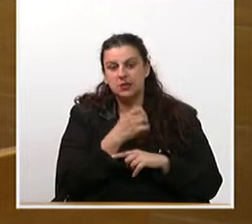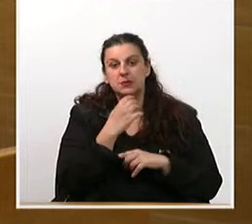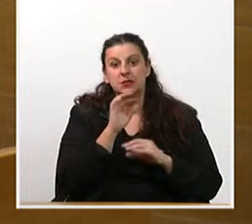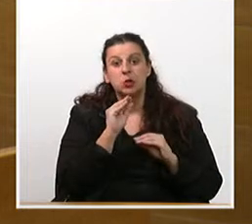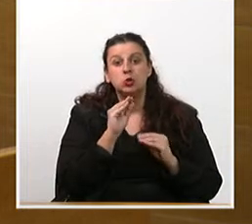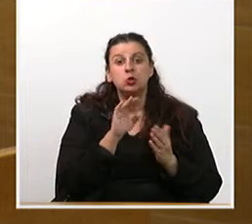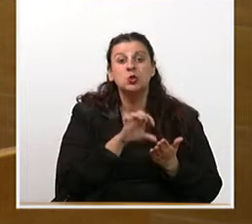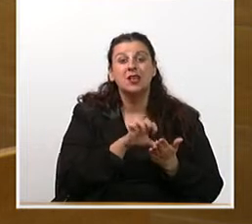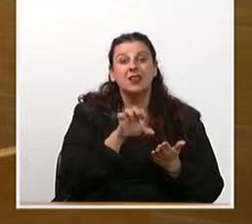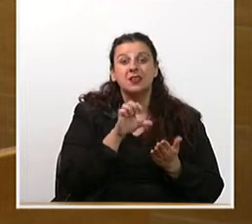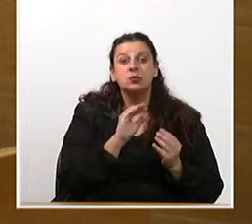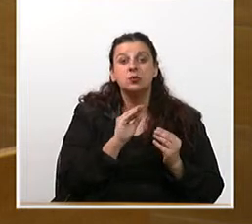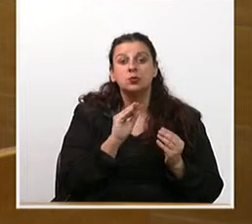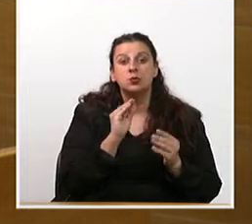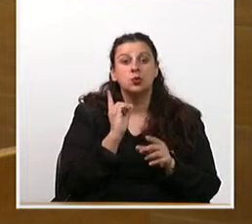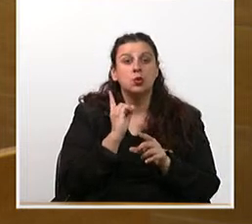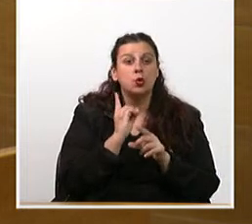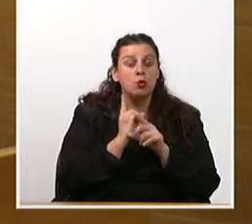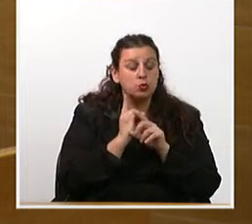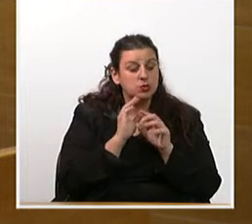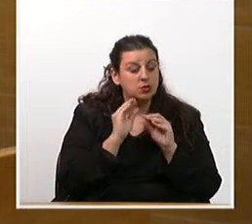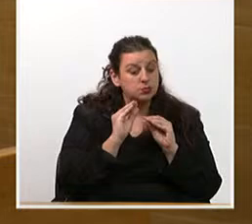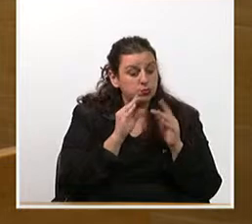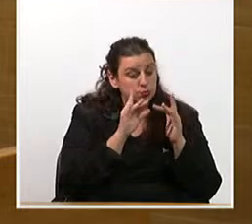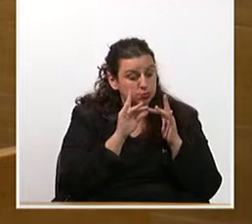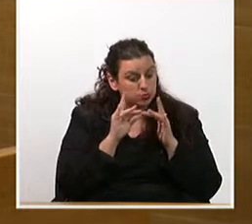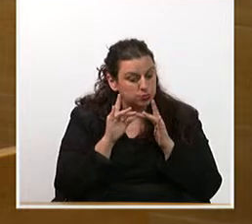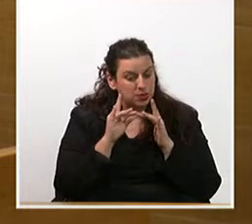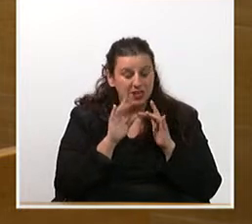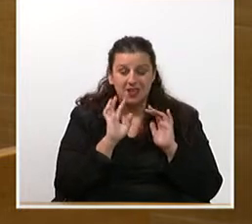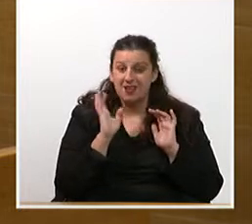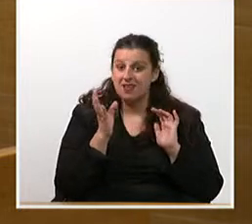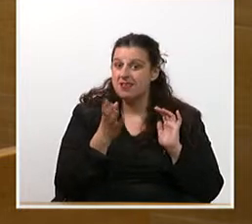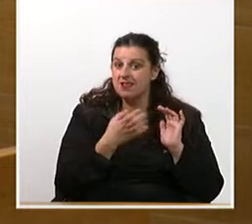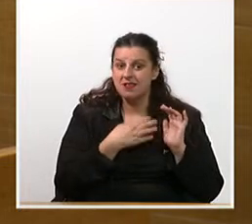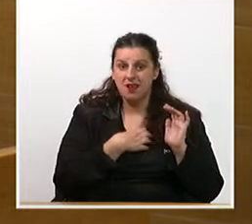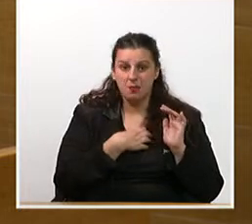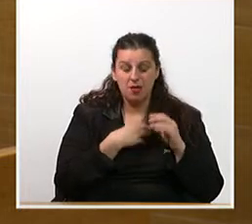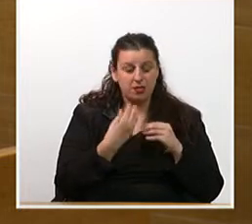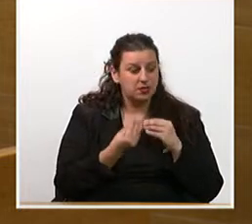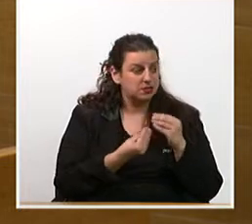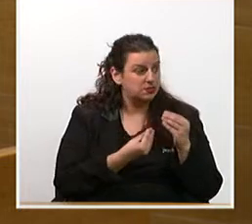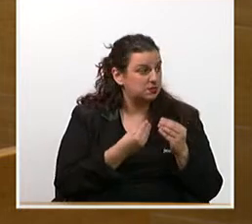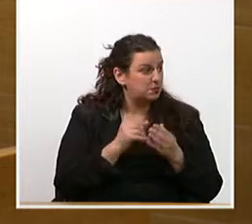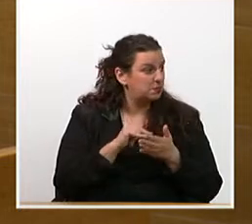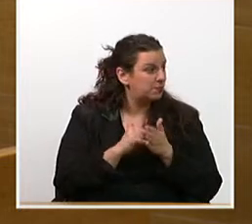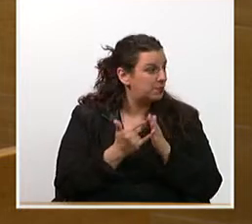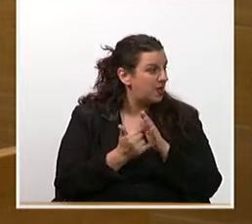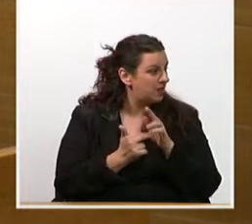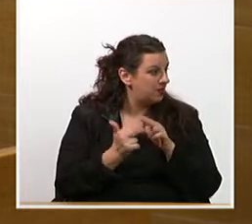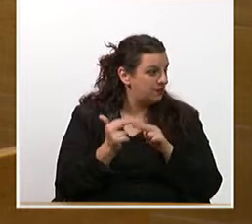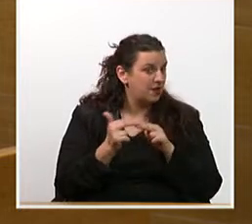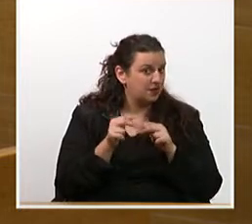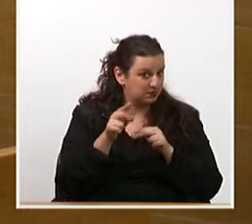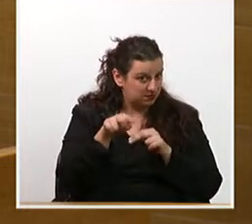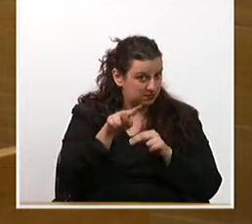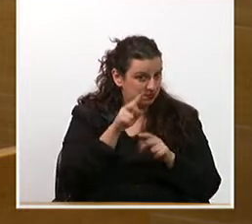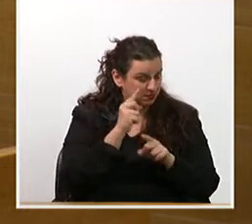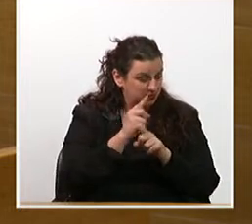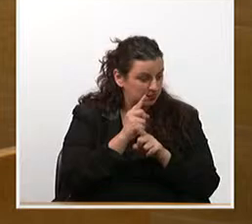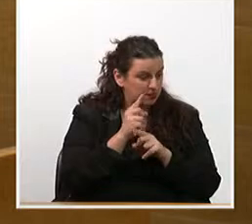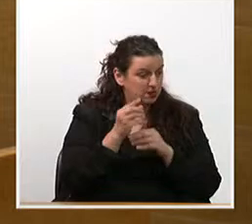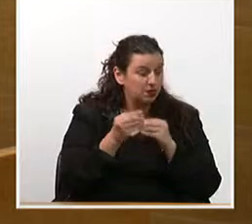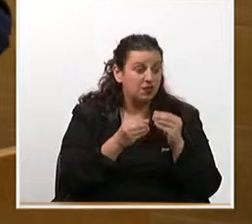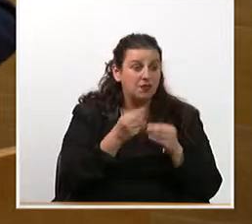sedes contra los dirigentes que fueron incapaces de ejecutar el plan ejecutar un